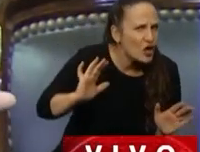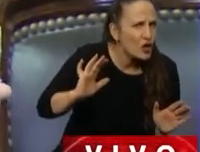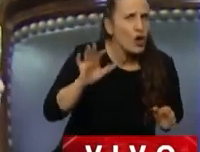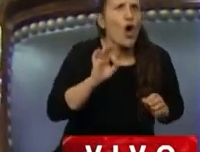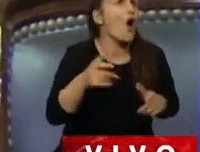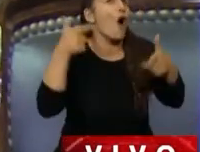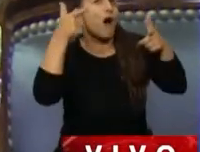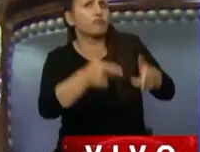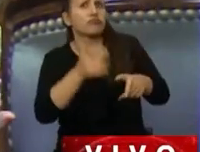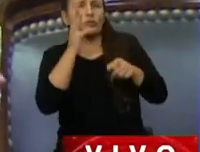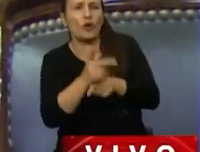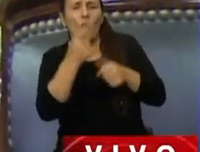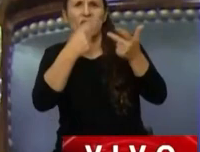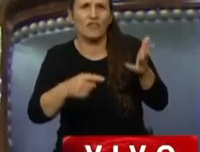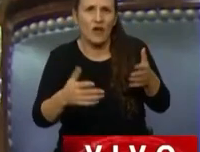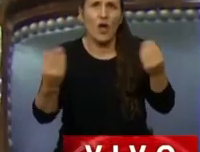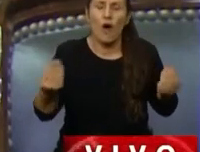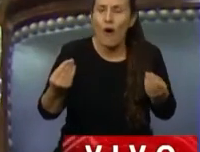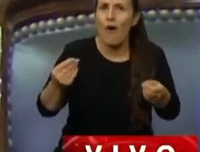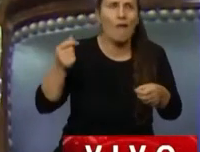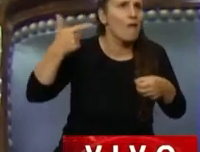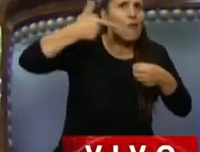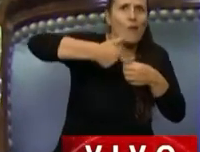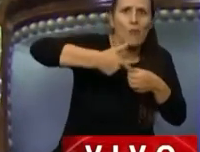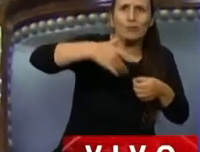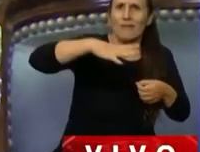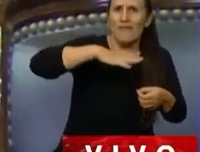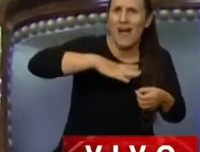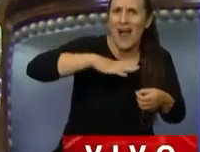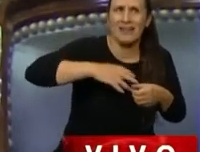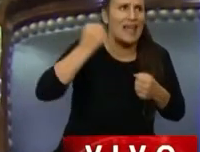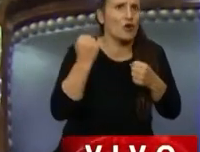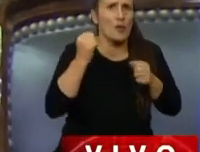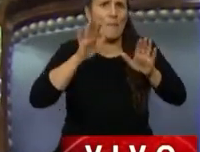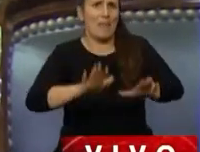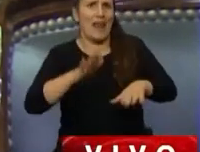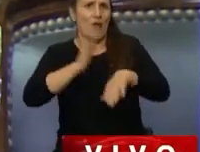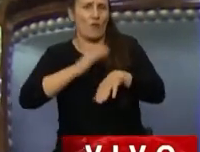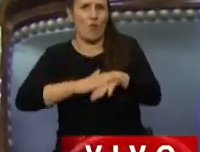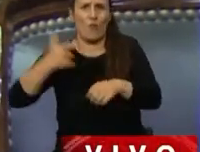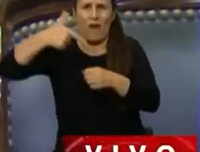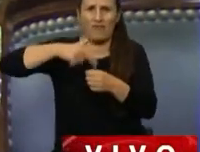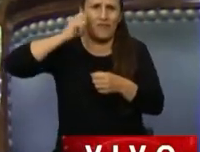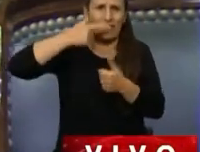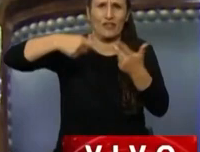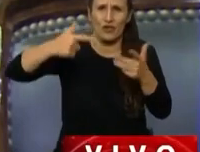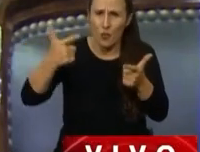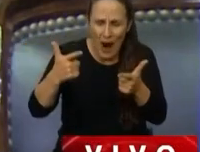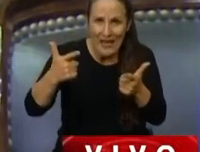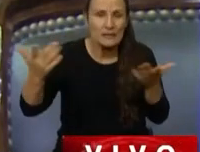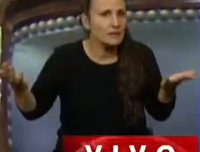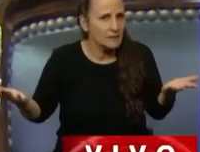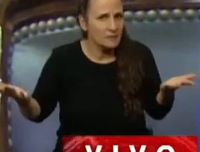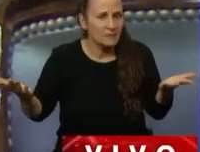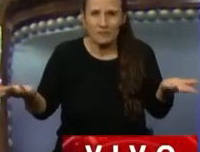inseguridad, escasez de combustible que está parando la economía, el poco trabajo que hay? Entonces me pregunto, ¿cuál